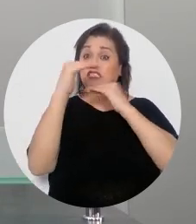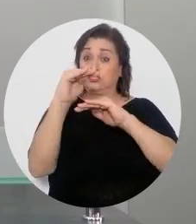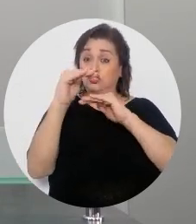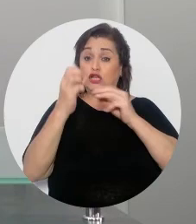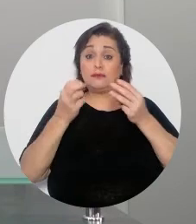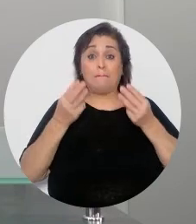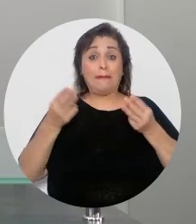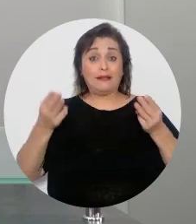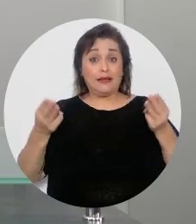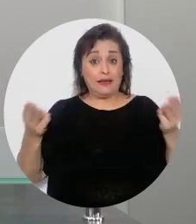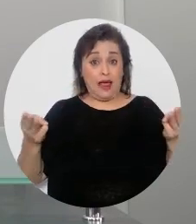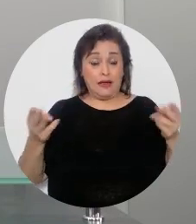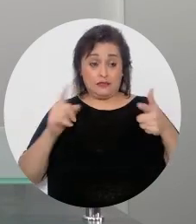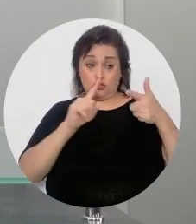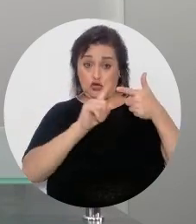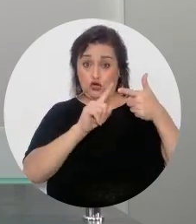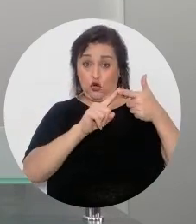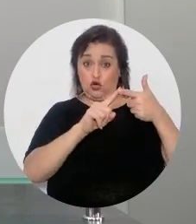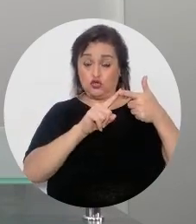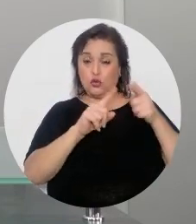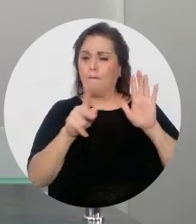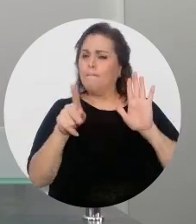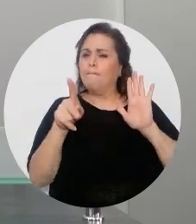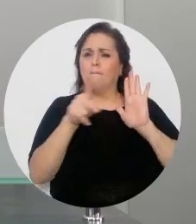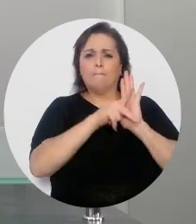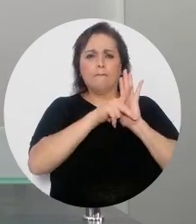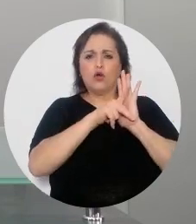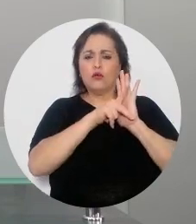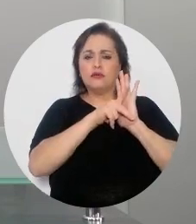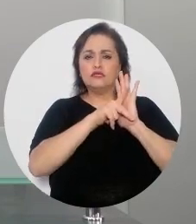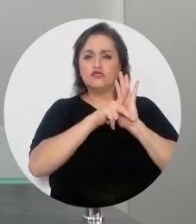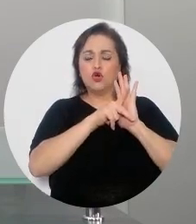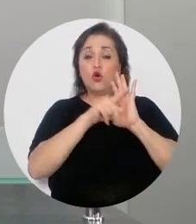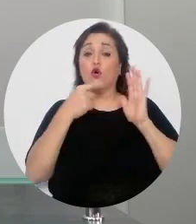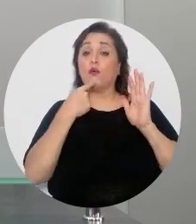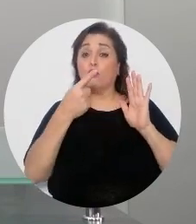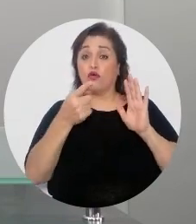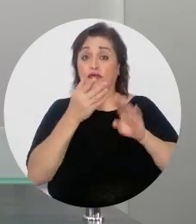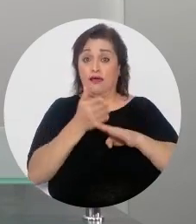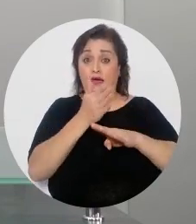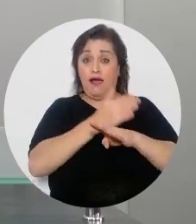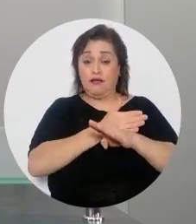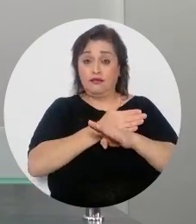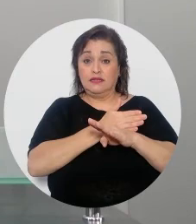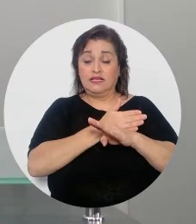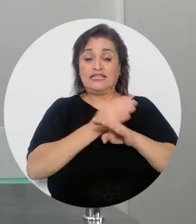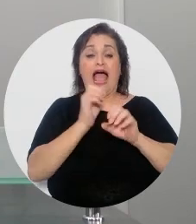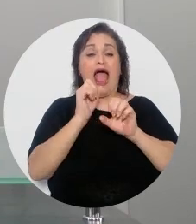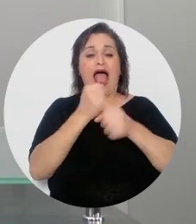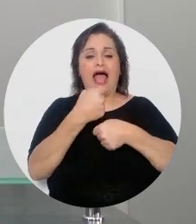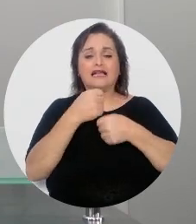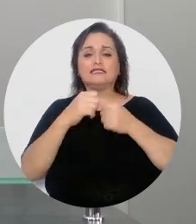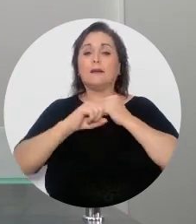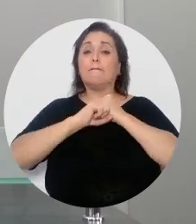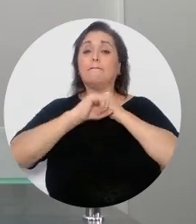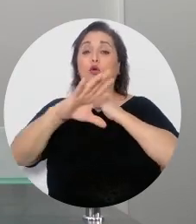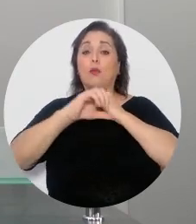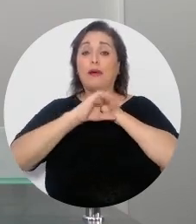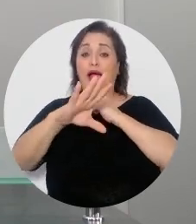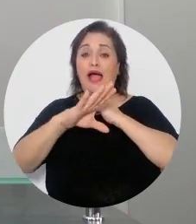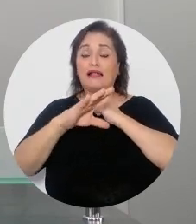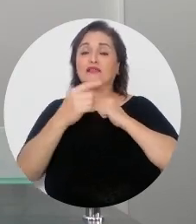Dentro de las restricciones materiales encontramos la prohibición, como adelantaba, de